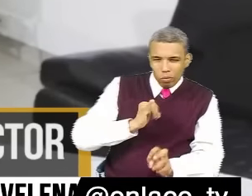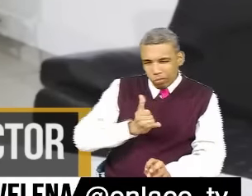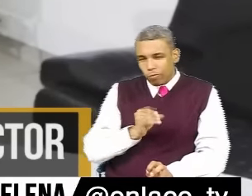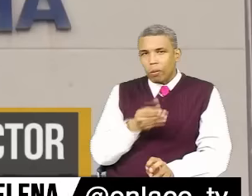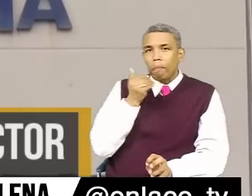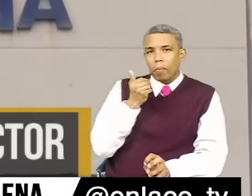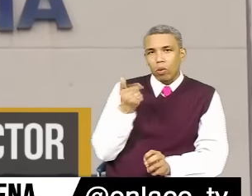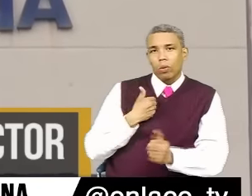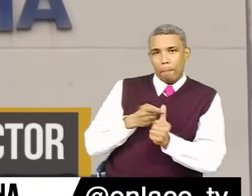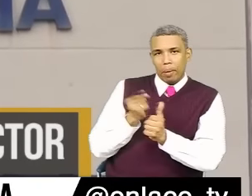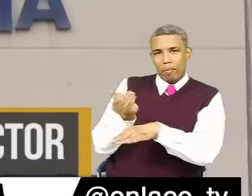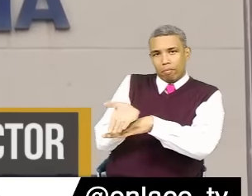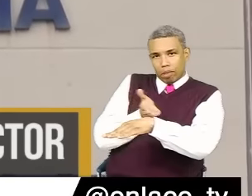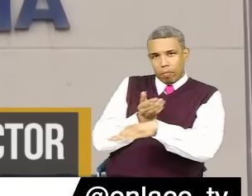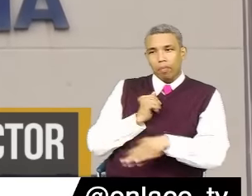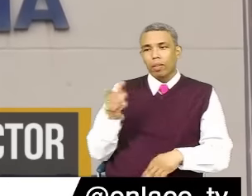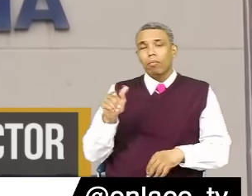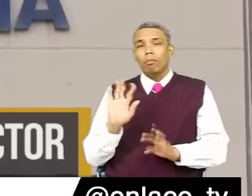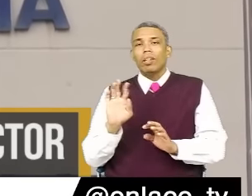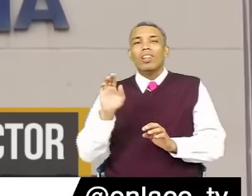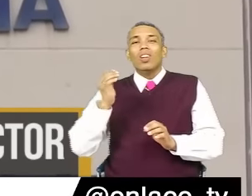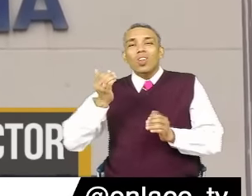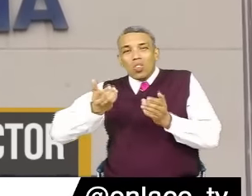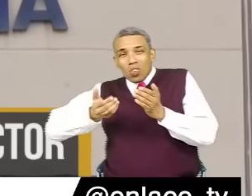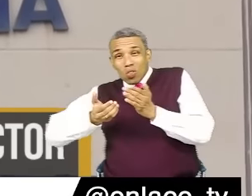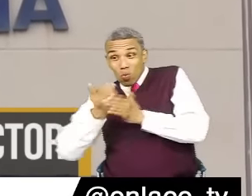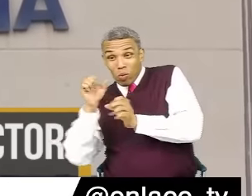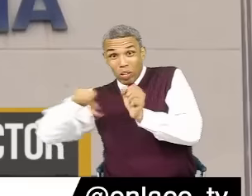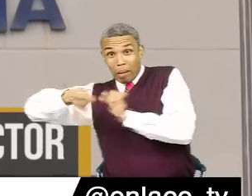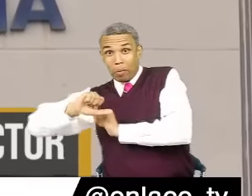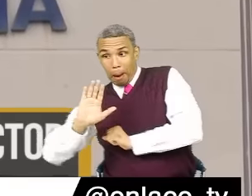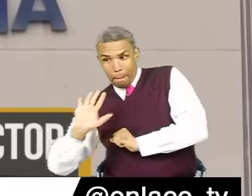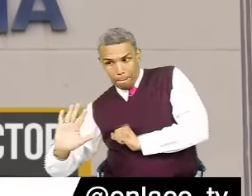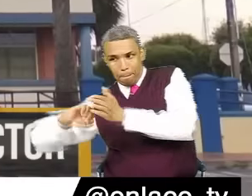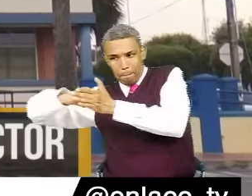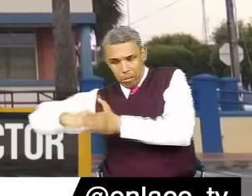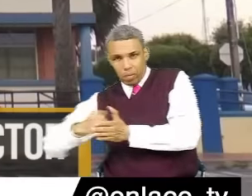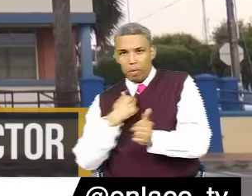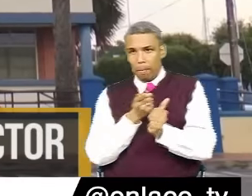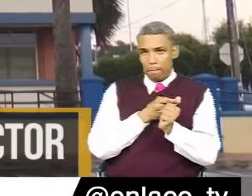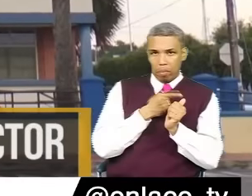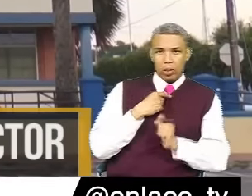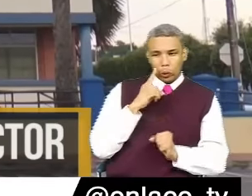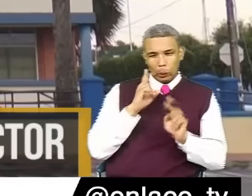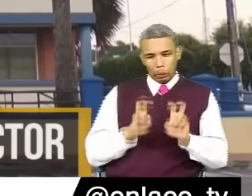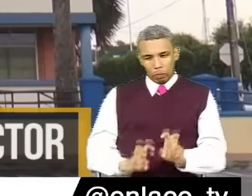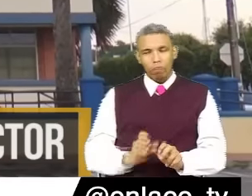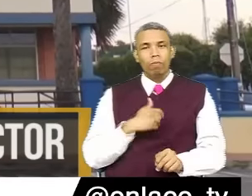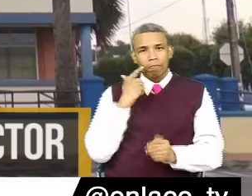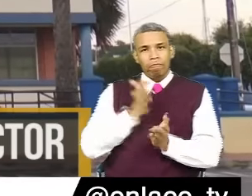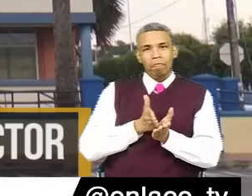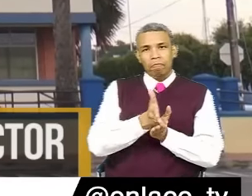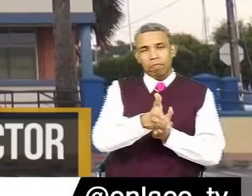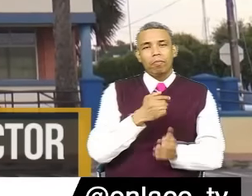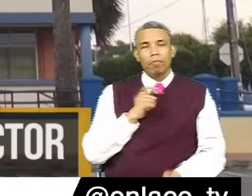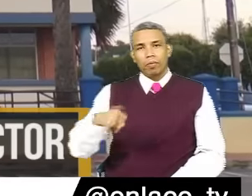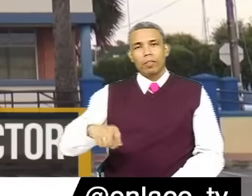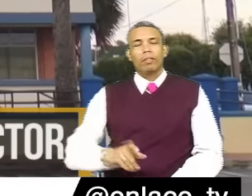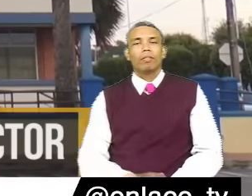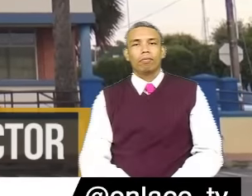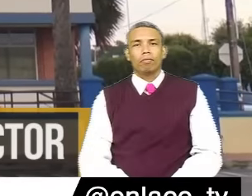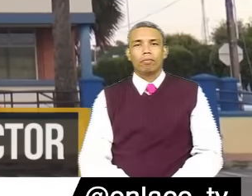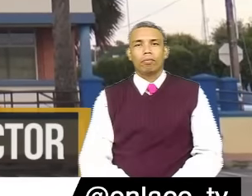Cor Magdalena hasta tanto se elija un nuevo director ejecutivo, procedimiento que deberá surtirse por concurso tras el envío por parte del presidente